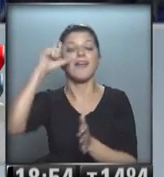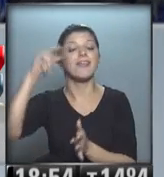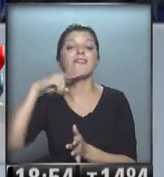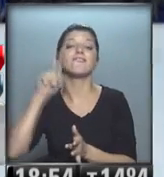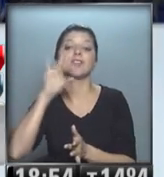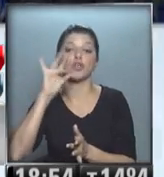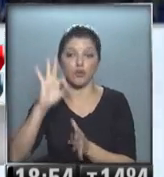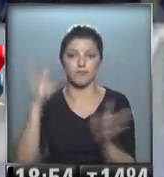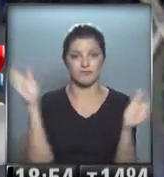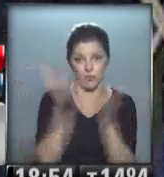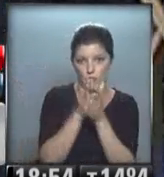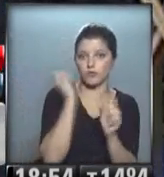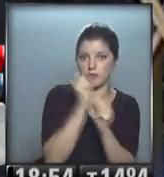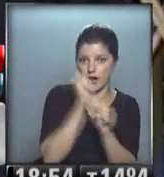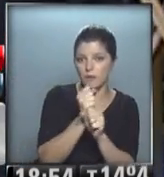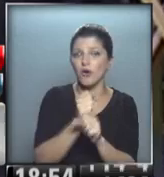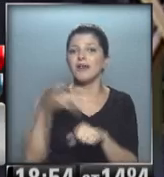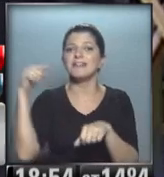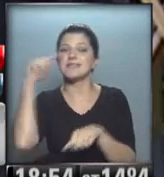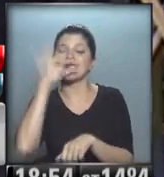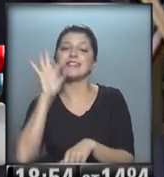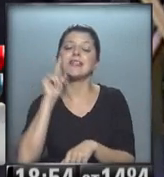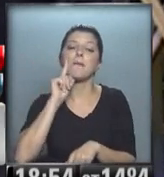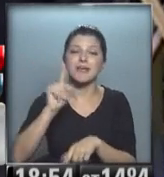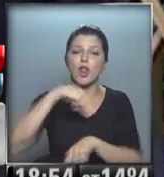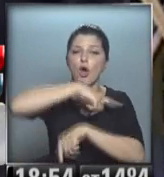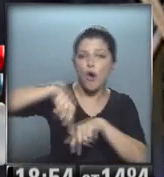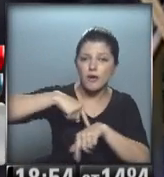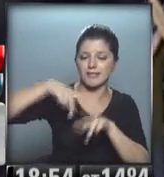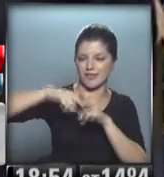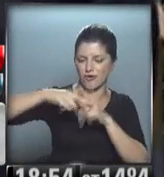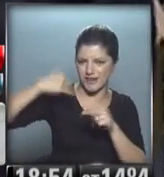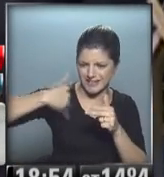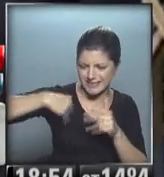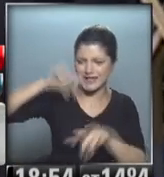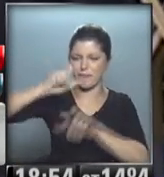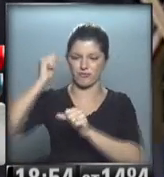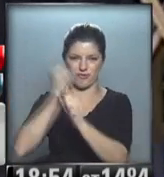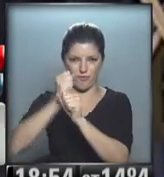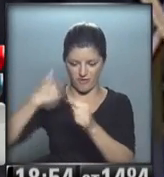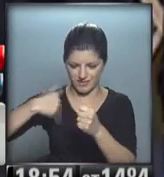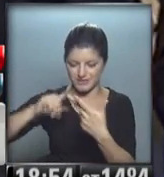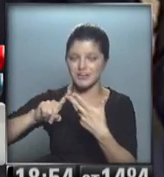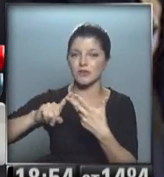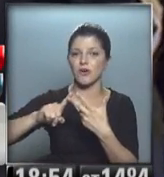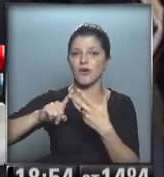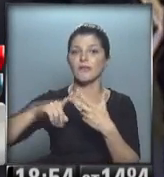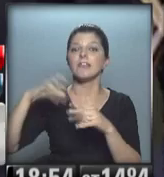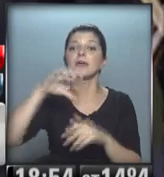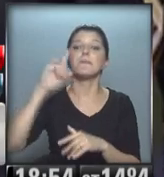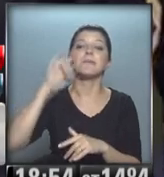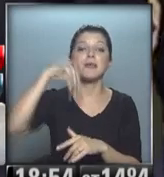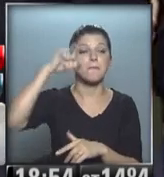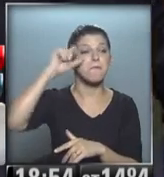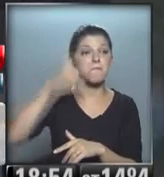Mucho trabajo, más de 70.000 horas de ingeniería argentina, tecnología argentina, trabajadores argentinos. Decenas de pymes nacionales trabajaron